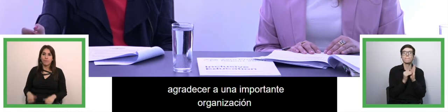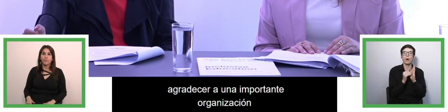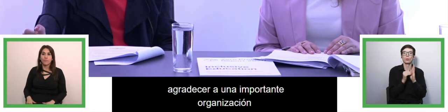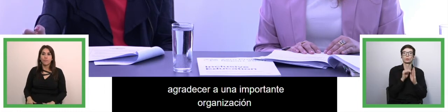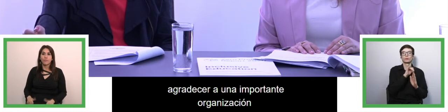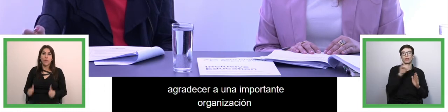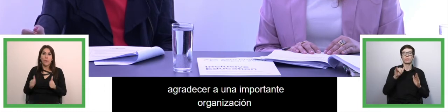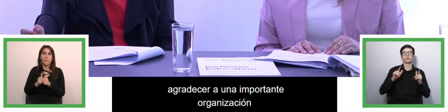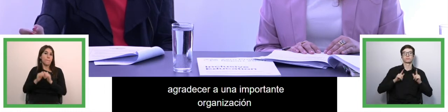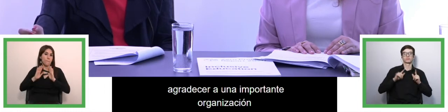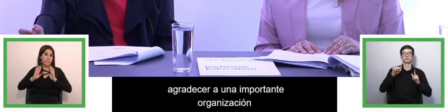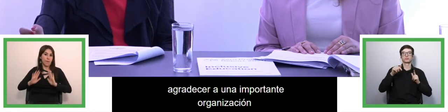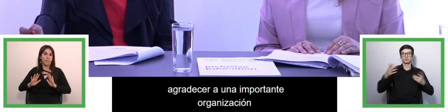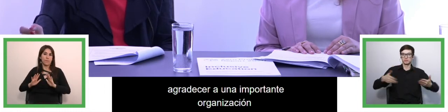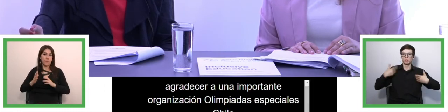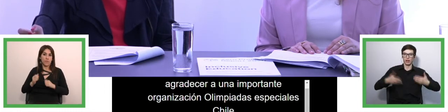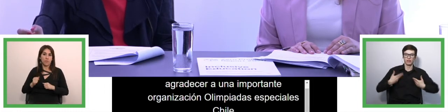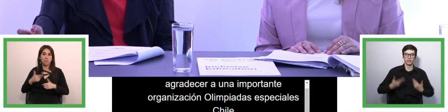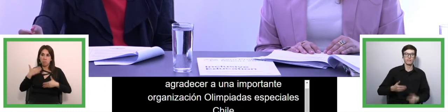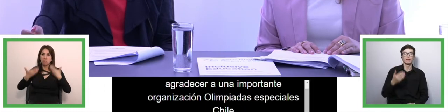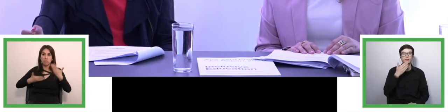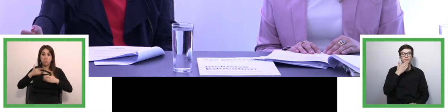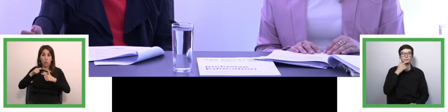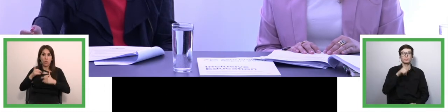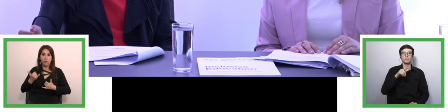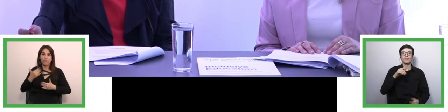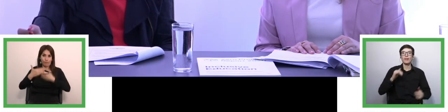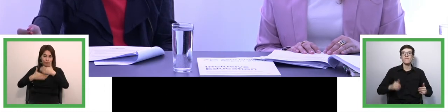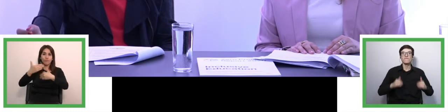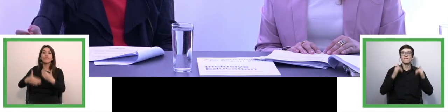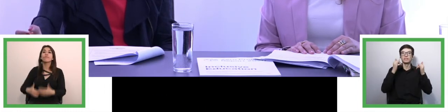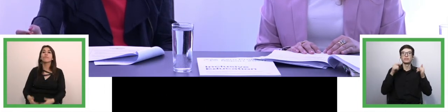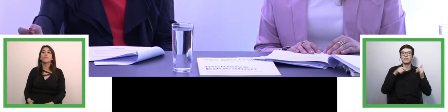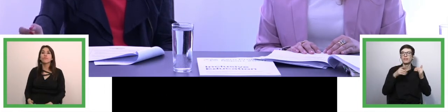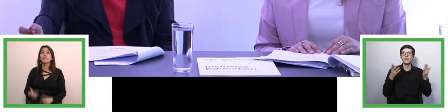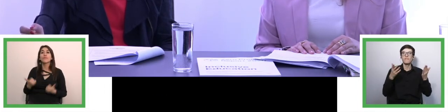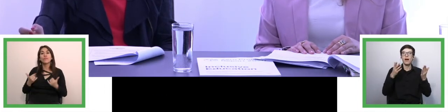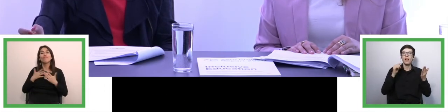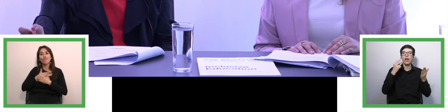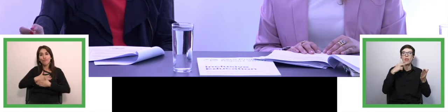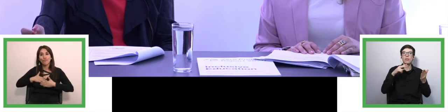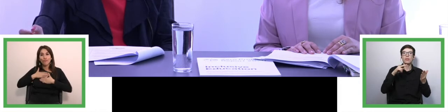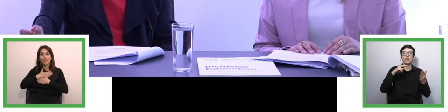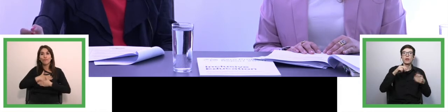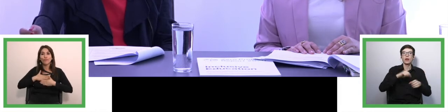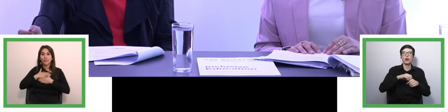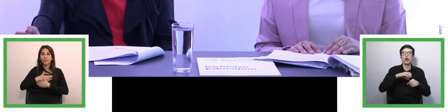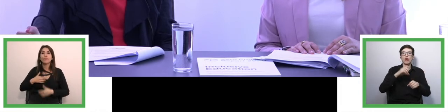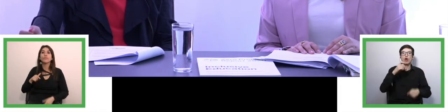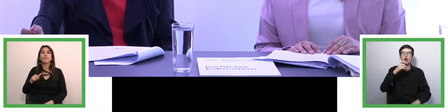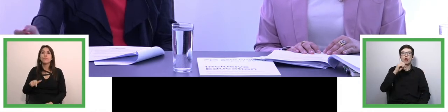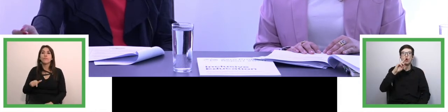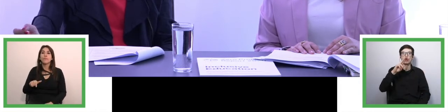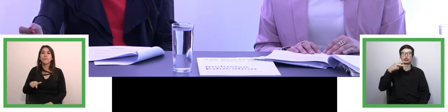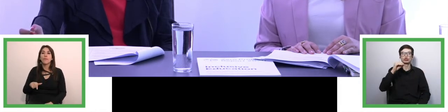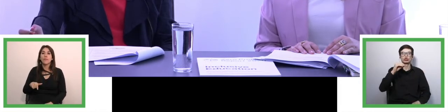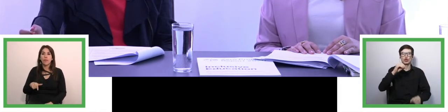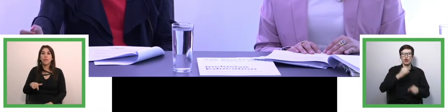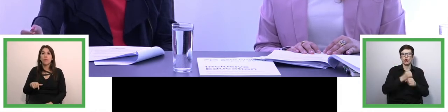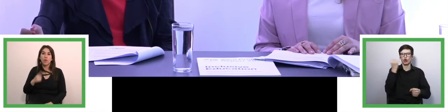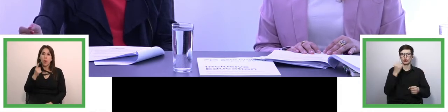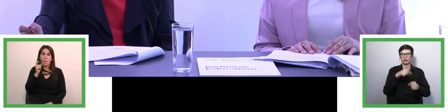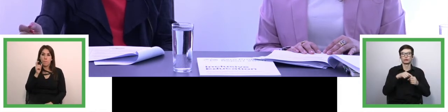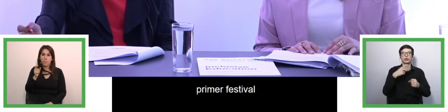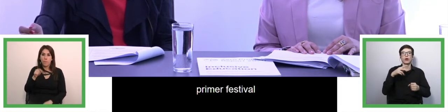agradecer al primer Festival de Cortos Animados sobre Discapacidad y al Banco Interamericano de Desarrollo que nos ha permitido